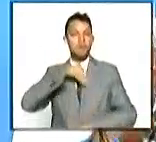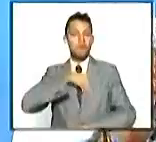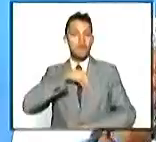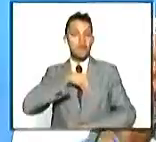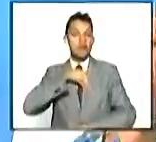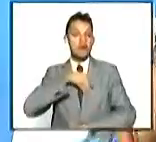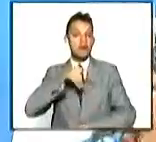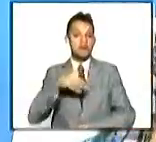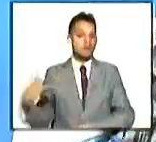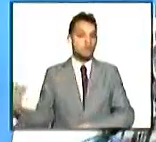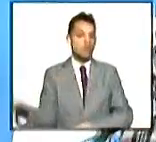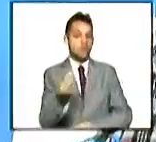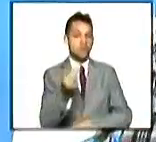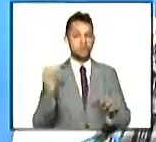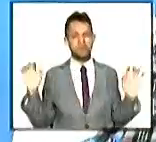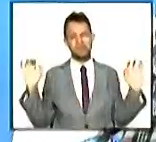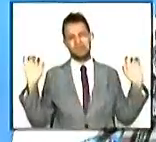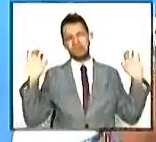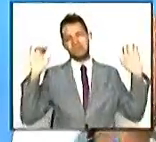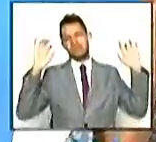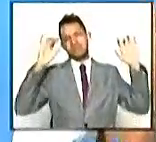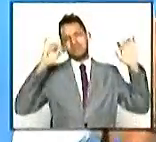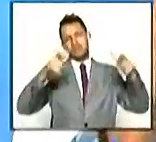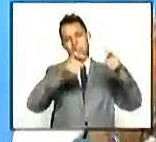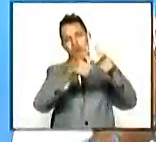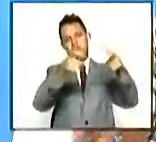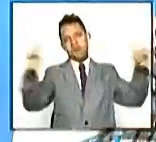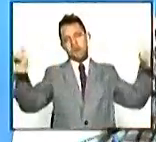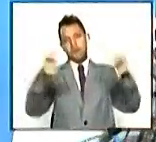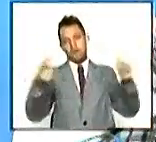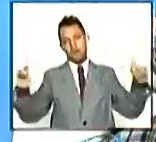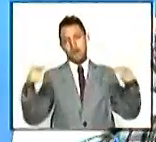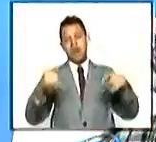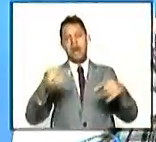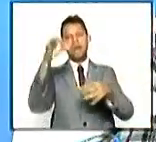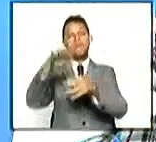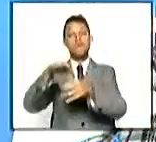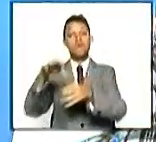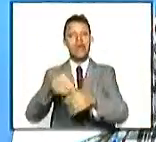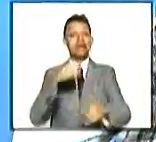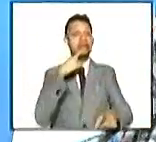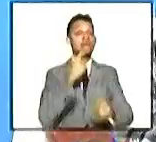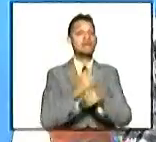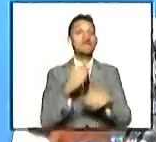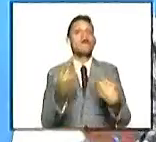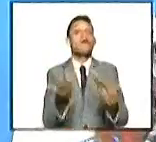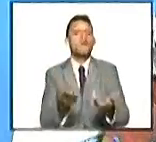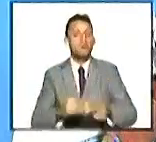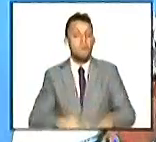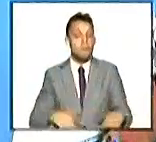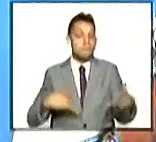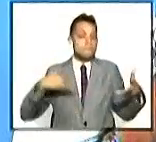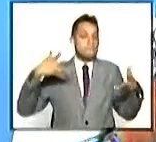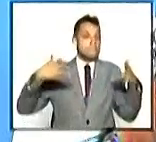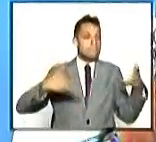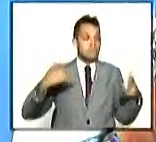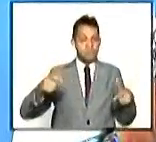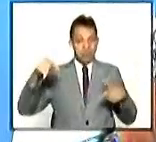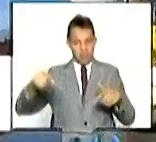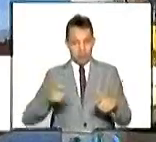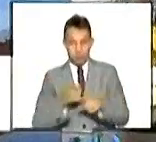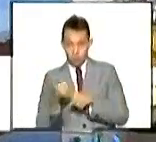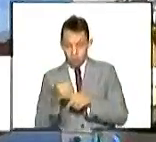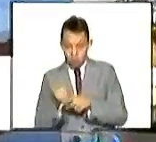de Bogotá, la Plaza de Bolívar, es el centro, el epicentro número uno de votación en el país. ¿Aquí tenemos mucha población